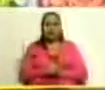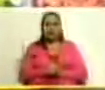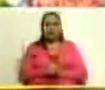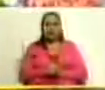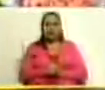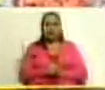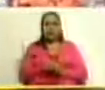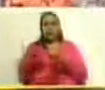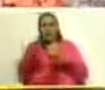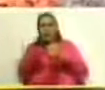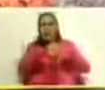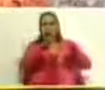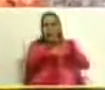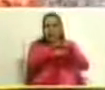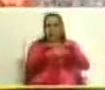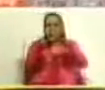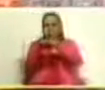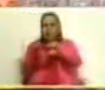Parejo, parejo.